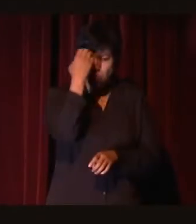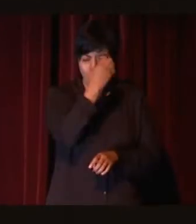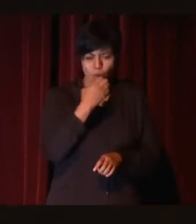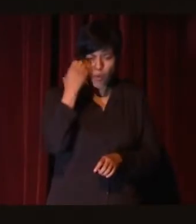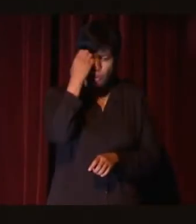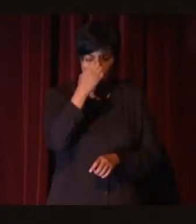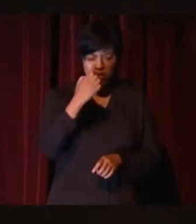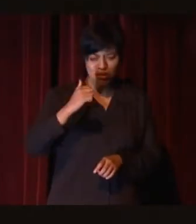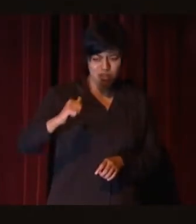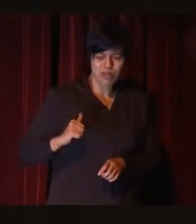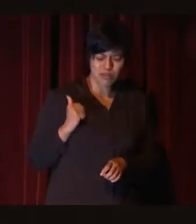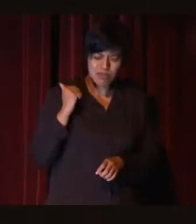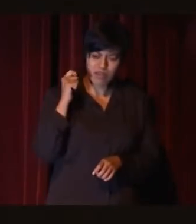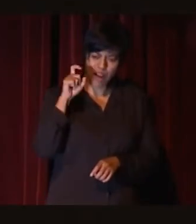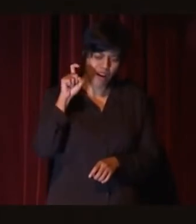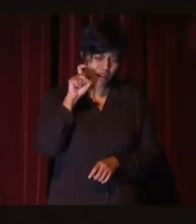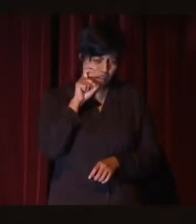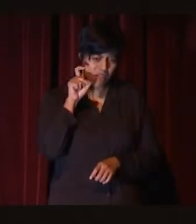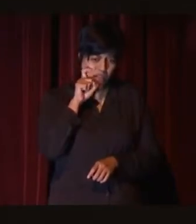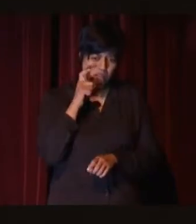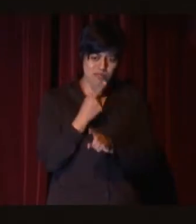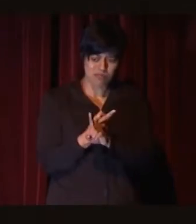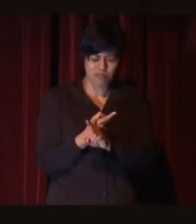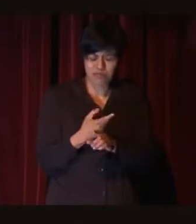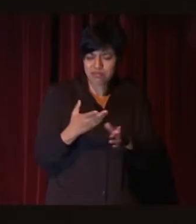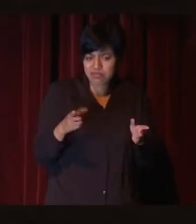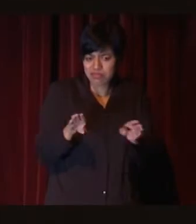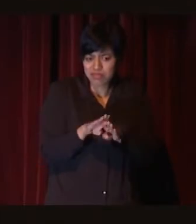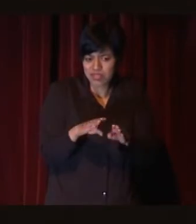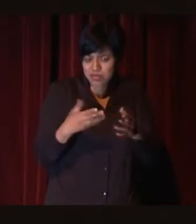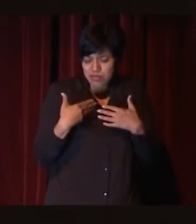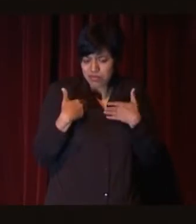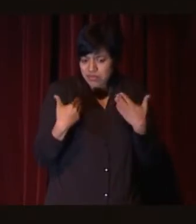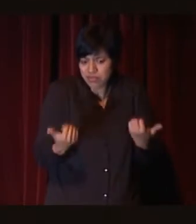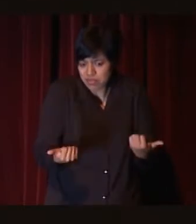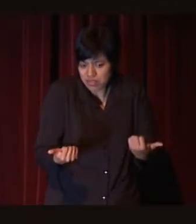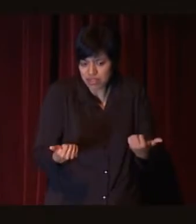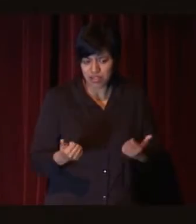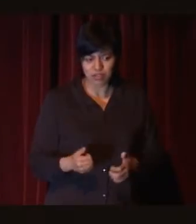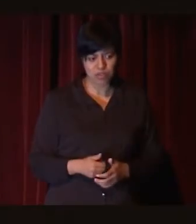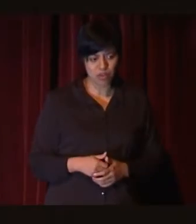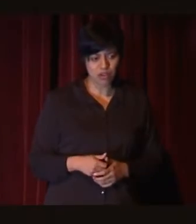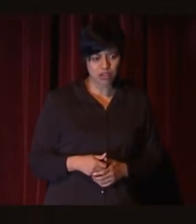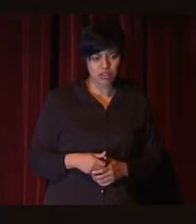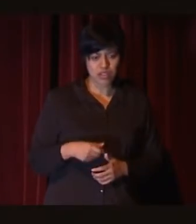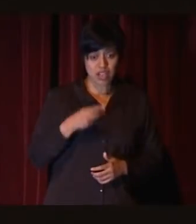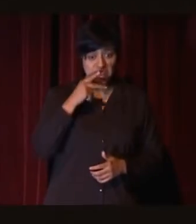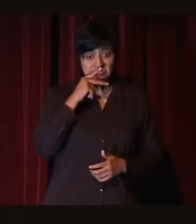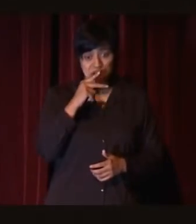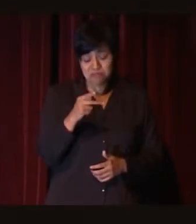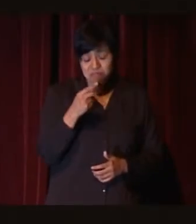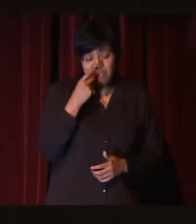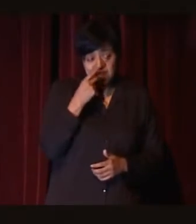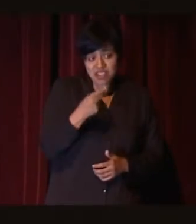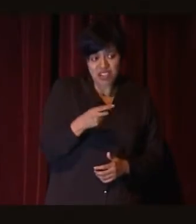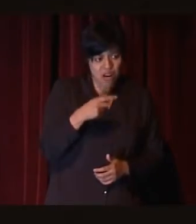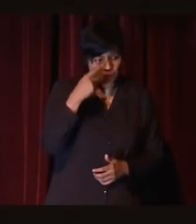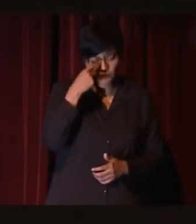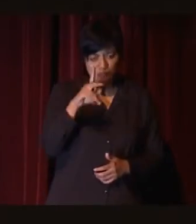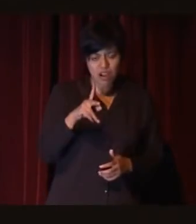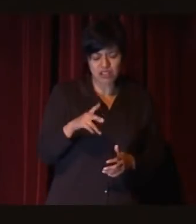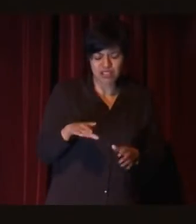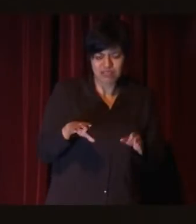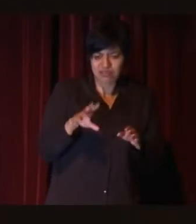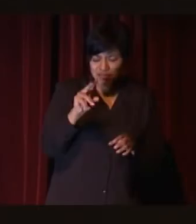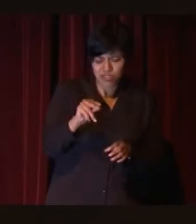nada sin embargo el uso de esta expresión en un contexto tan ligero es alarmante en una